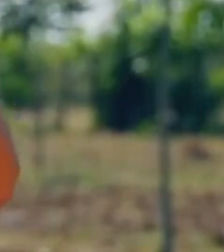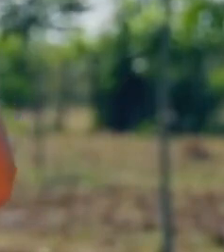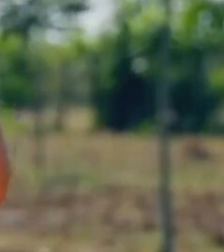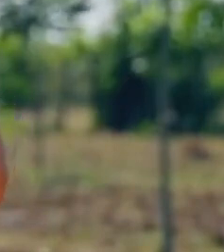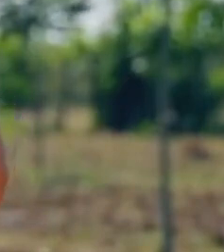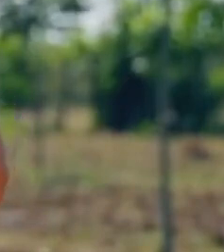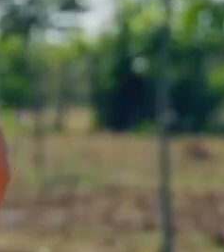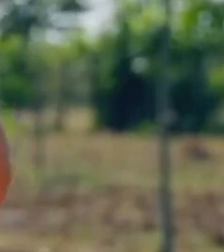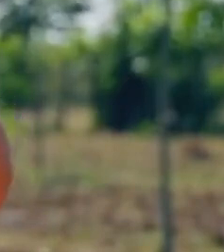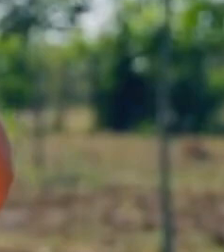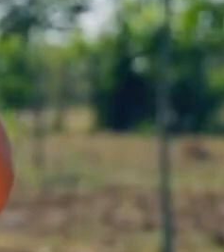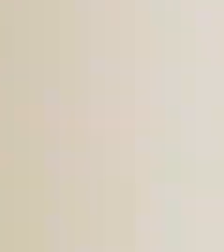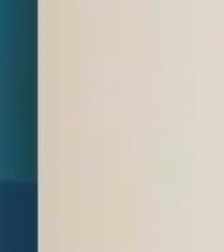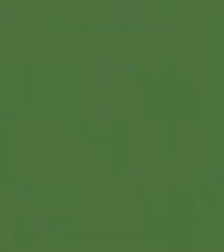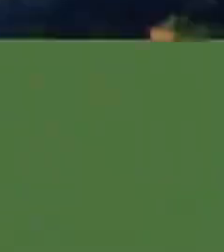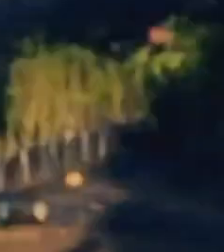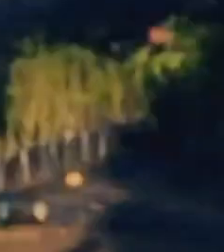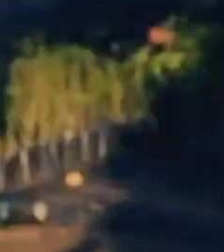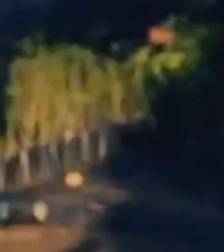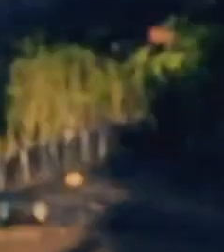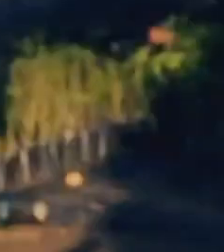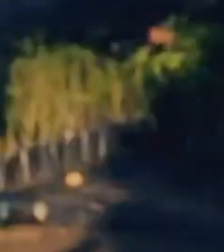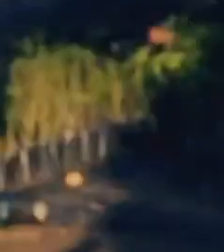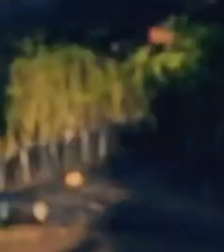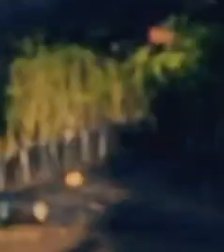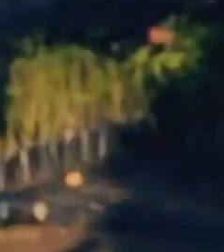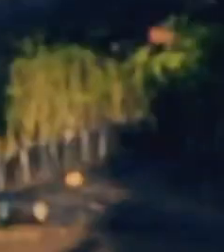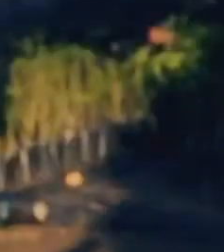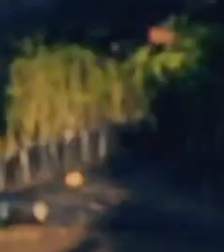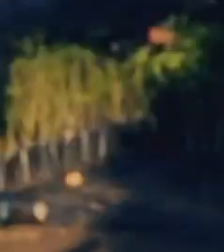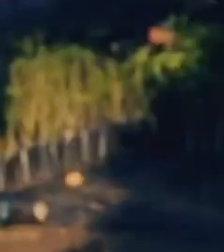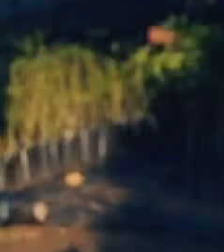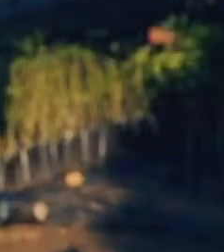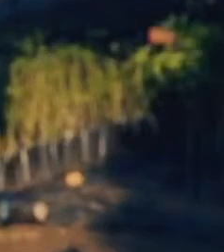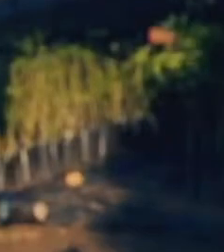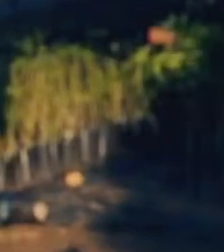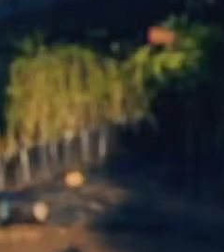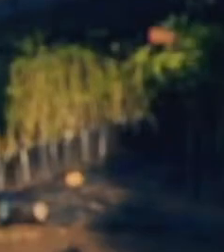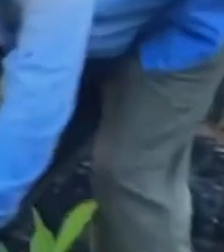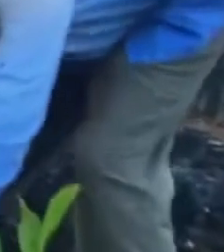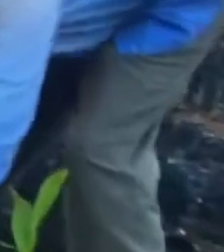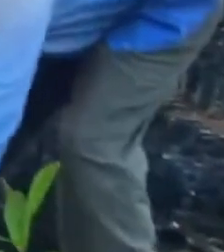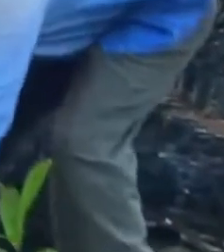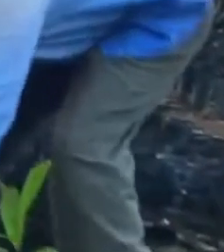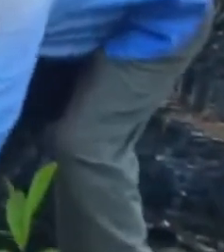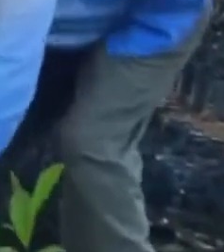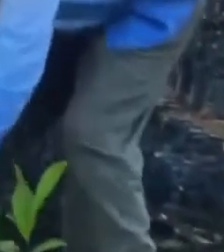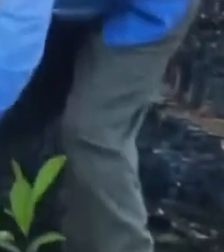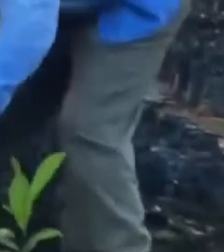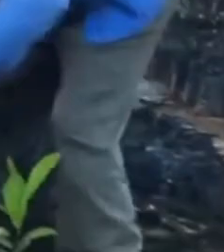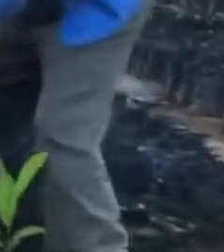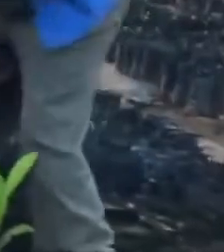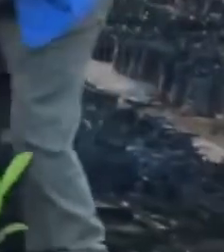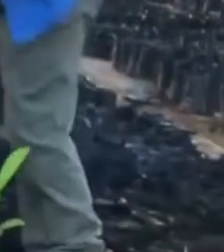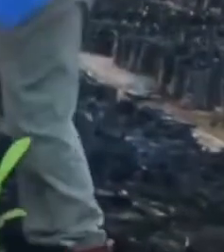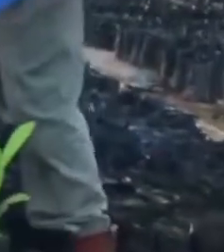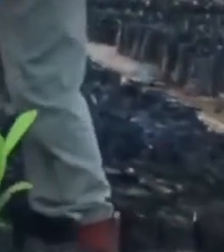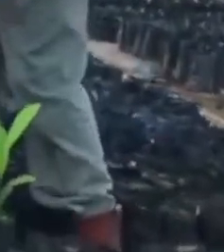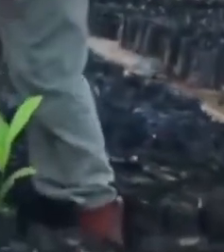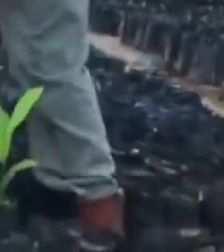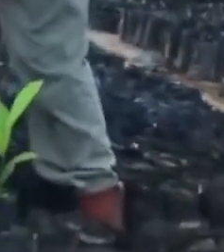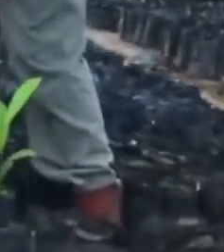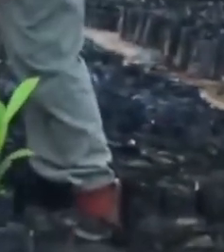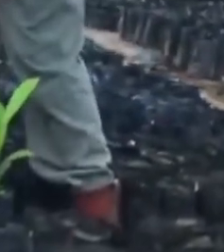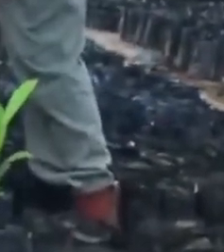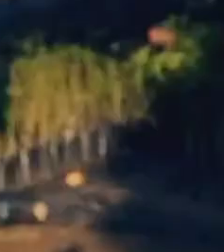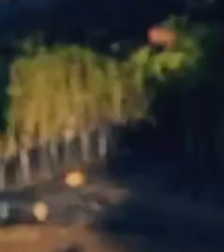nunca hemos recibido un apoyo así. Es un beneficio muy bueno, tanto personal, familiar, plantar nueva vida, más que nada